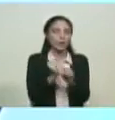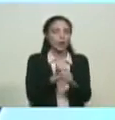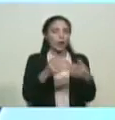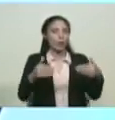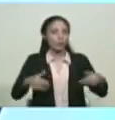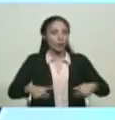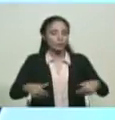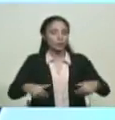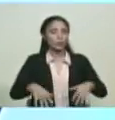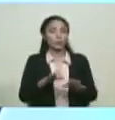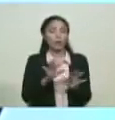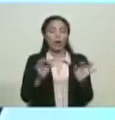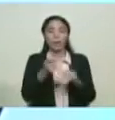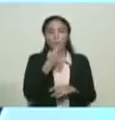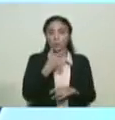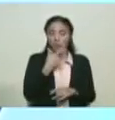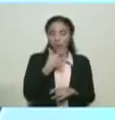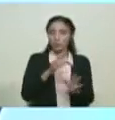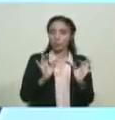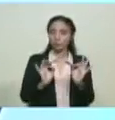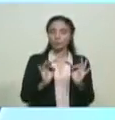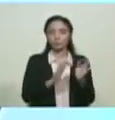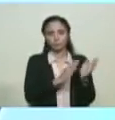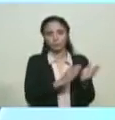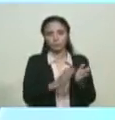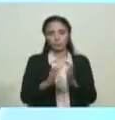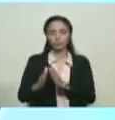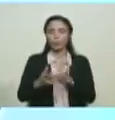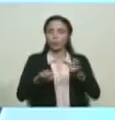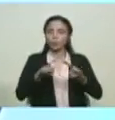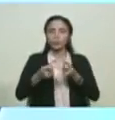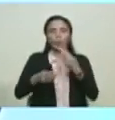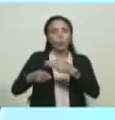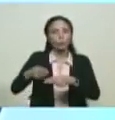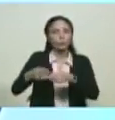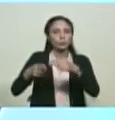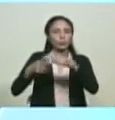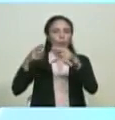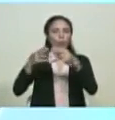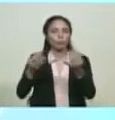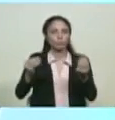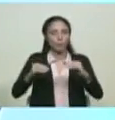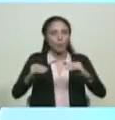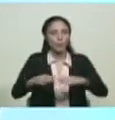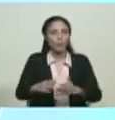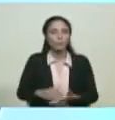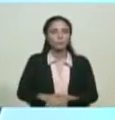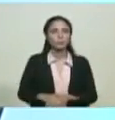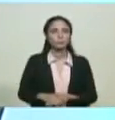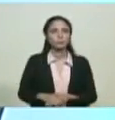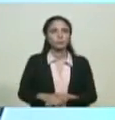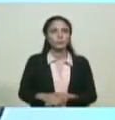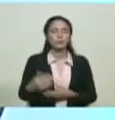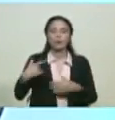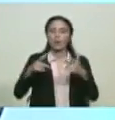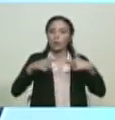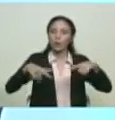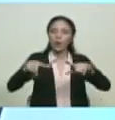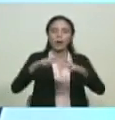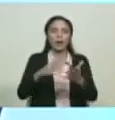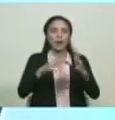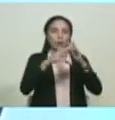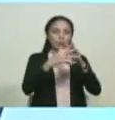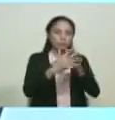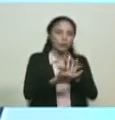el trabajo más bonito que se puede hacer trabajo de construcción de base de sembrar para siempre en la cancha en el barrio en el